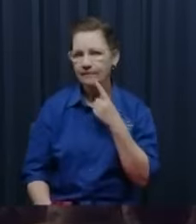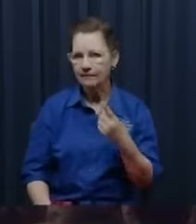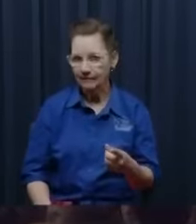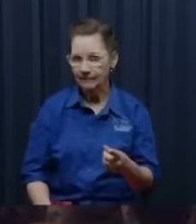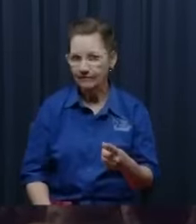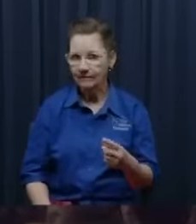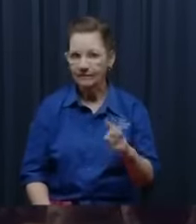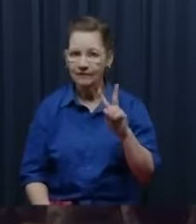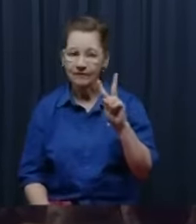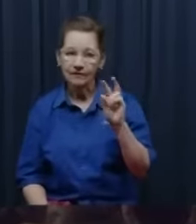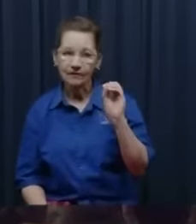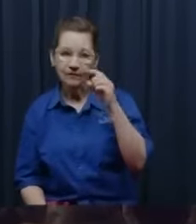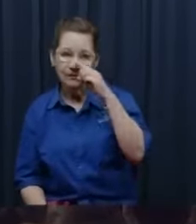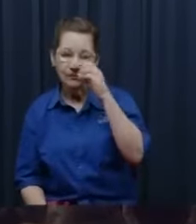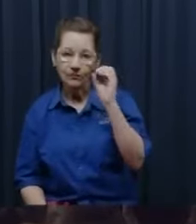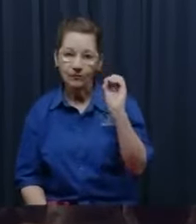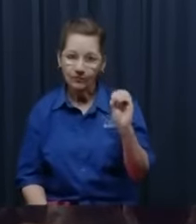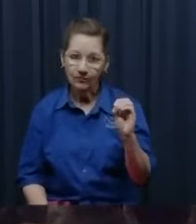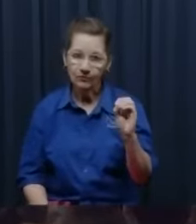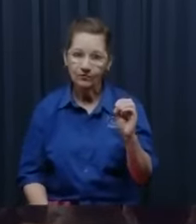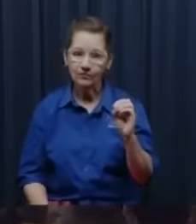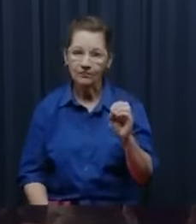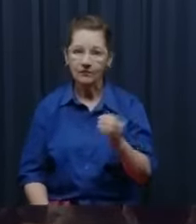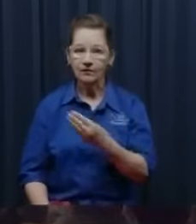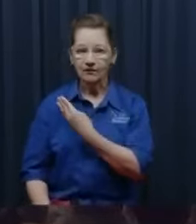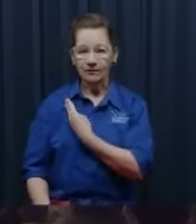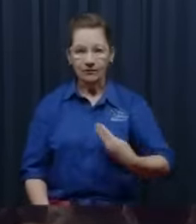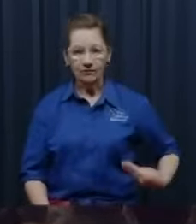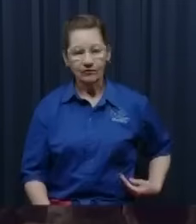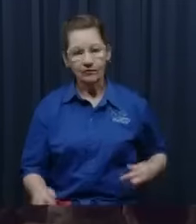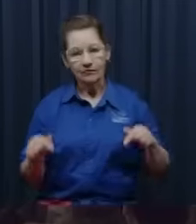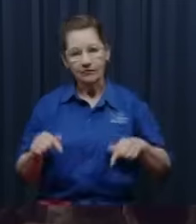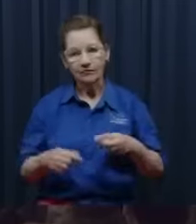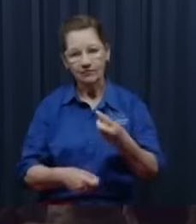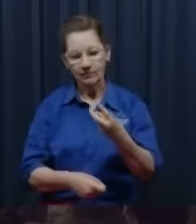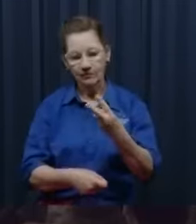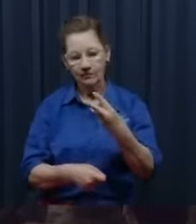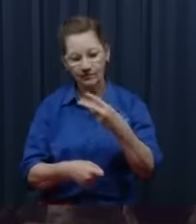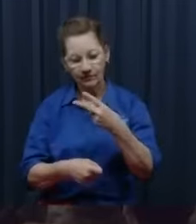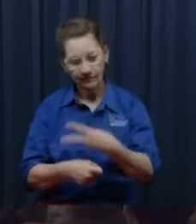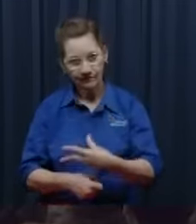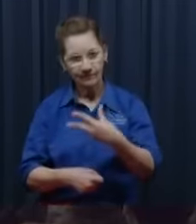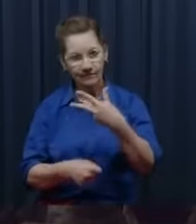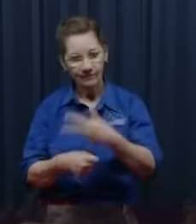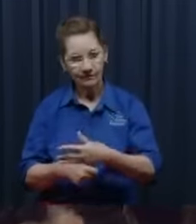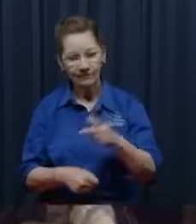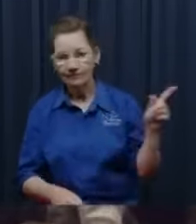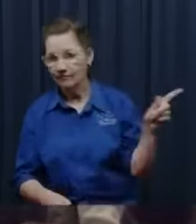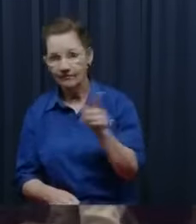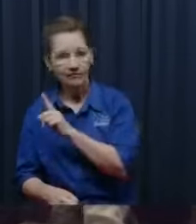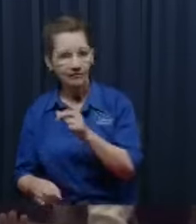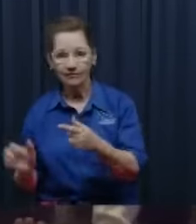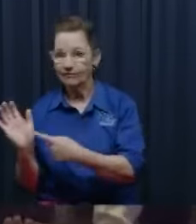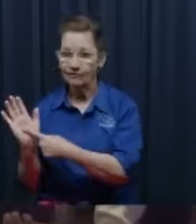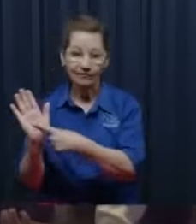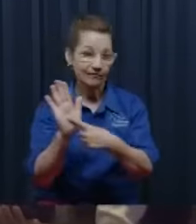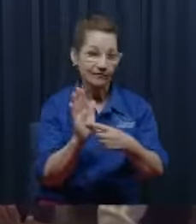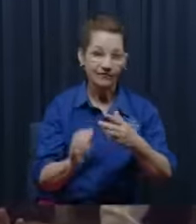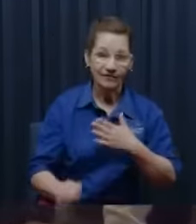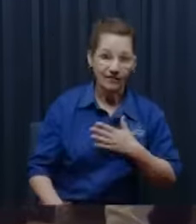el voto que ha hecho el gobierno de aquí de Guatemala no me representa a mí ni a